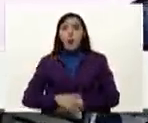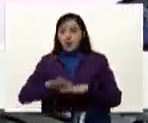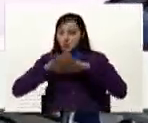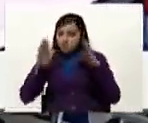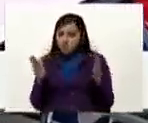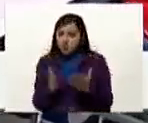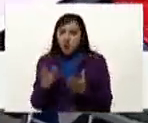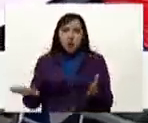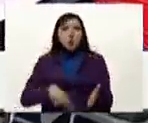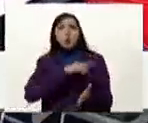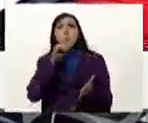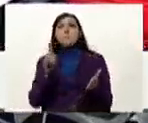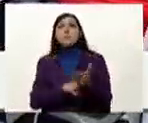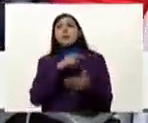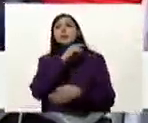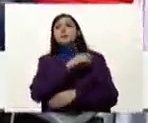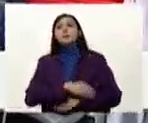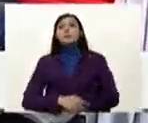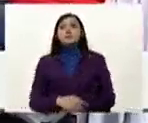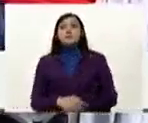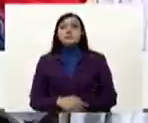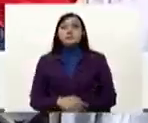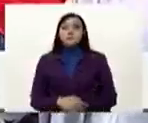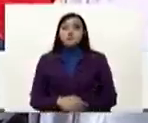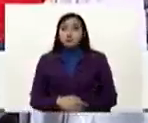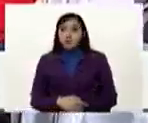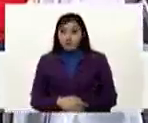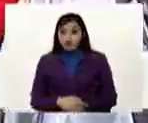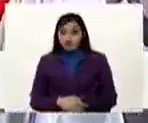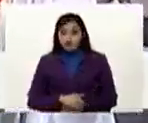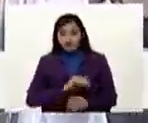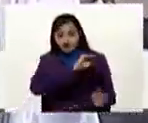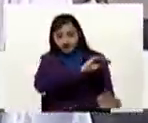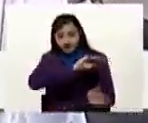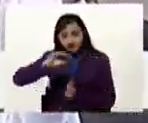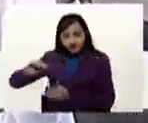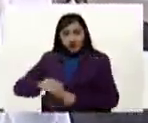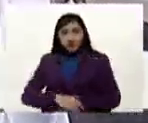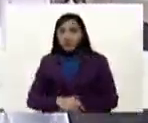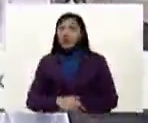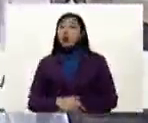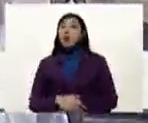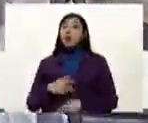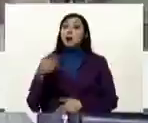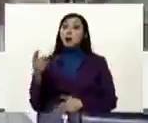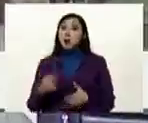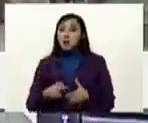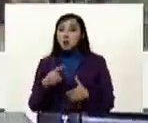humanidad entera. Entonces, como venía diciéndole, bueno, precisamente